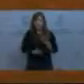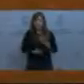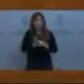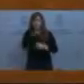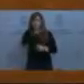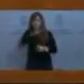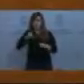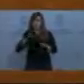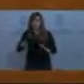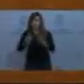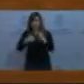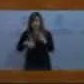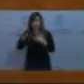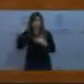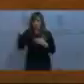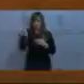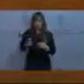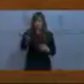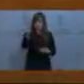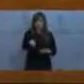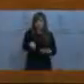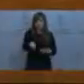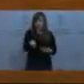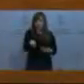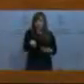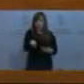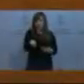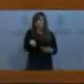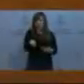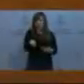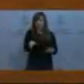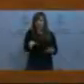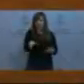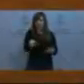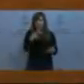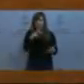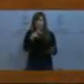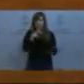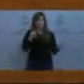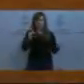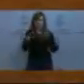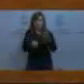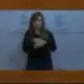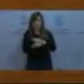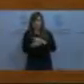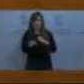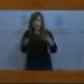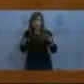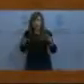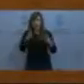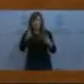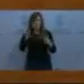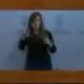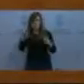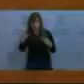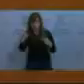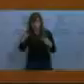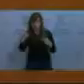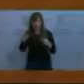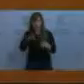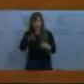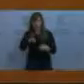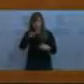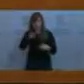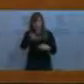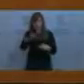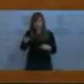día, que pasaba lo mismo, y el cambio al dotar a la UBI móvil de Arriondas con personal propio fue